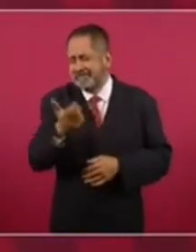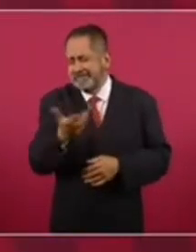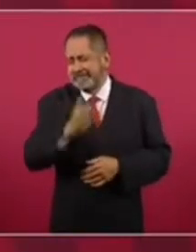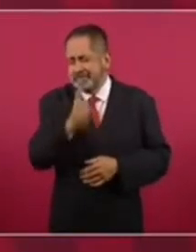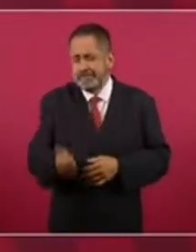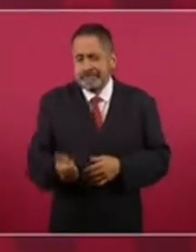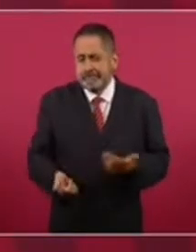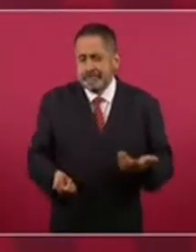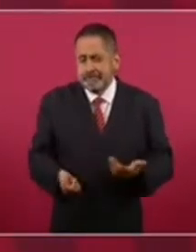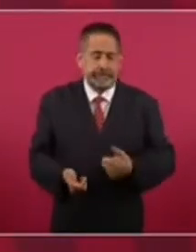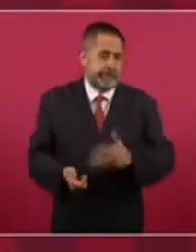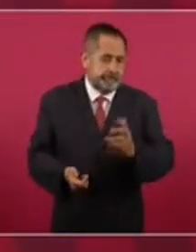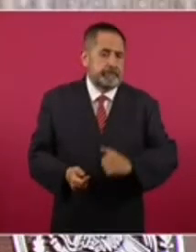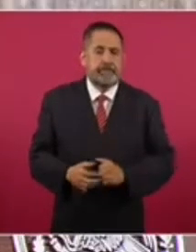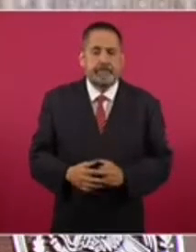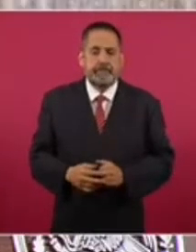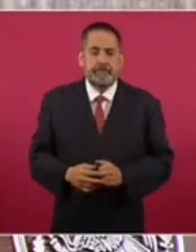Entonces,